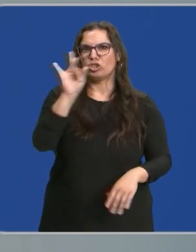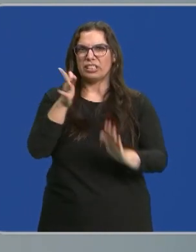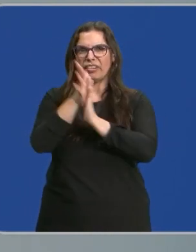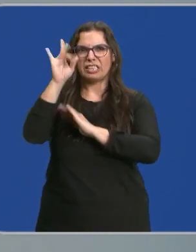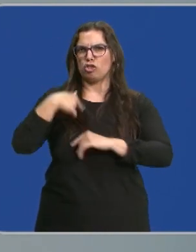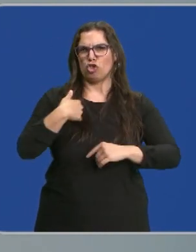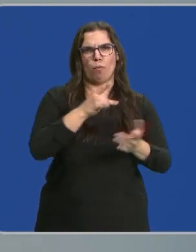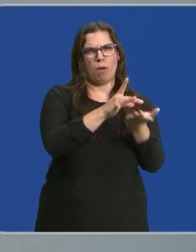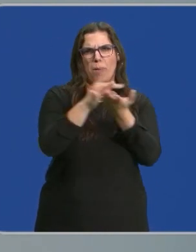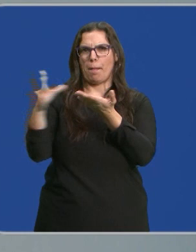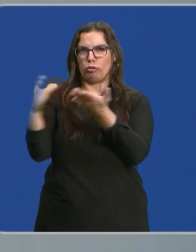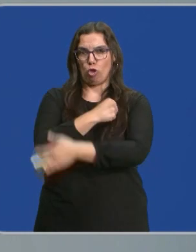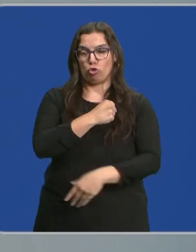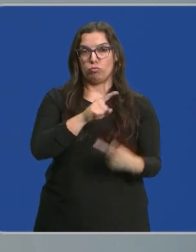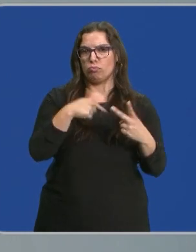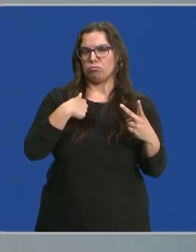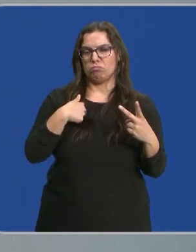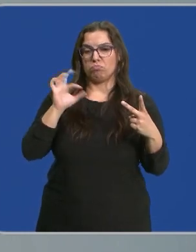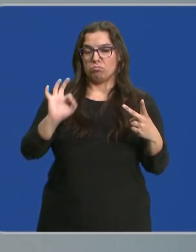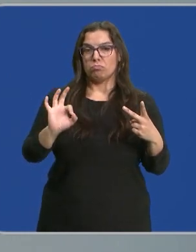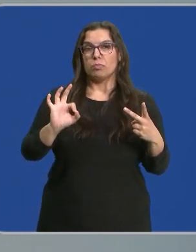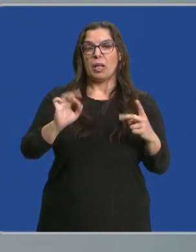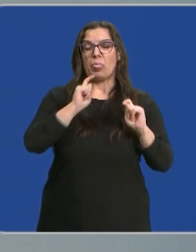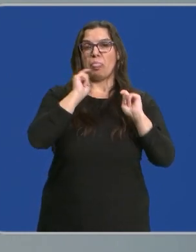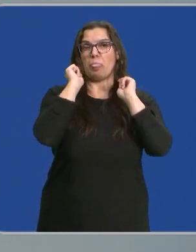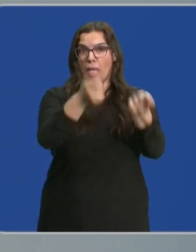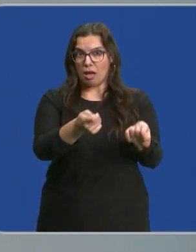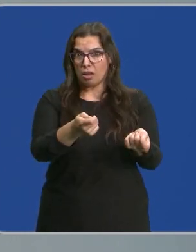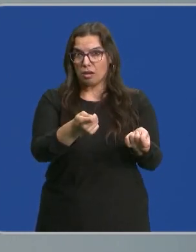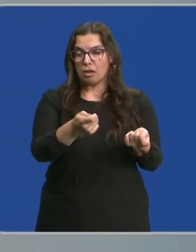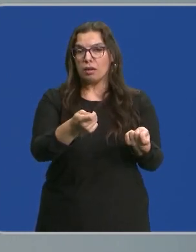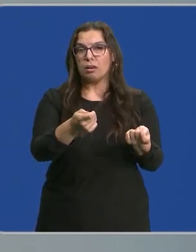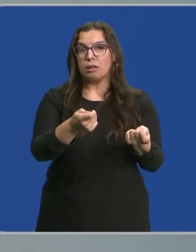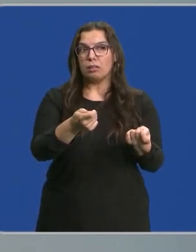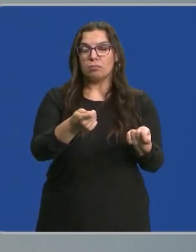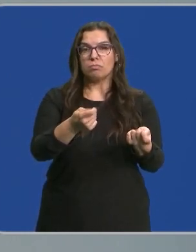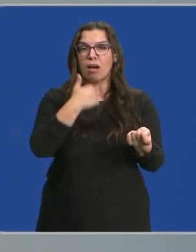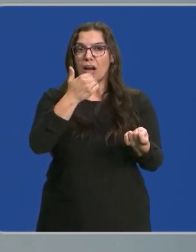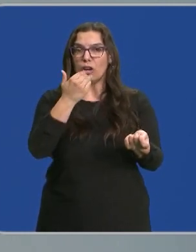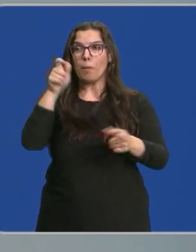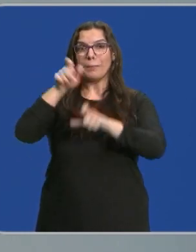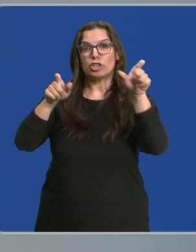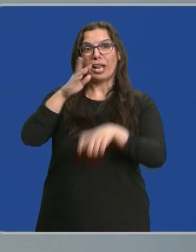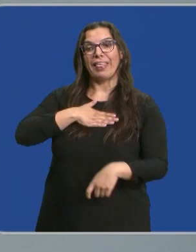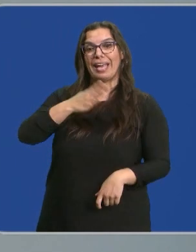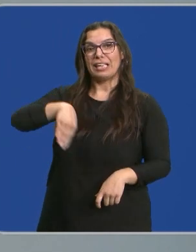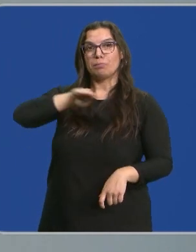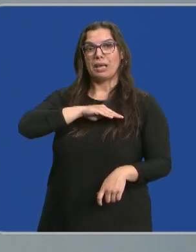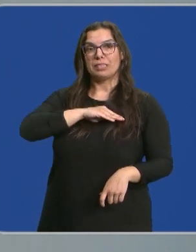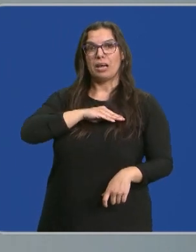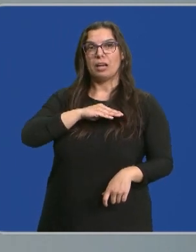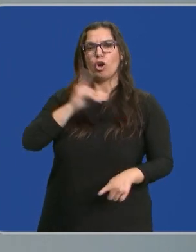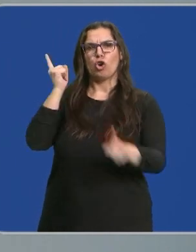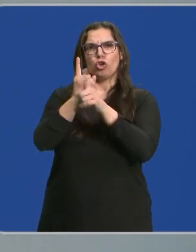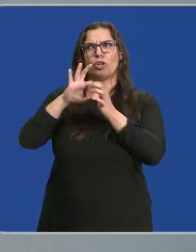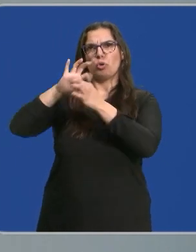Y por supuesto que nadie cuente conmigo para nombrar en ningún sitio a españoles contrarios a la